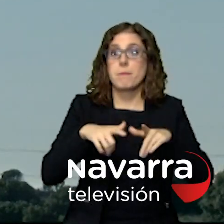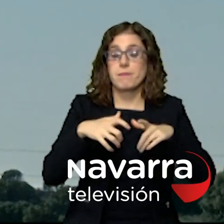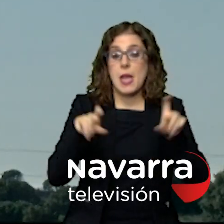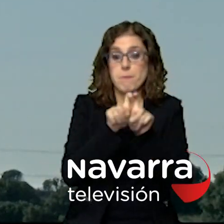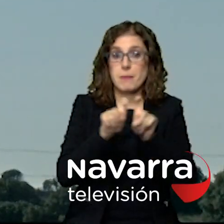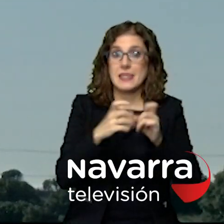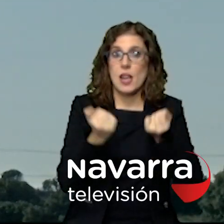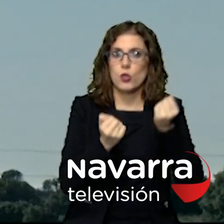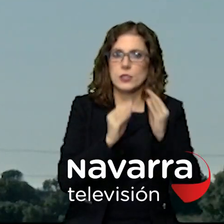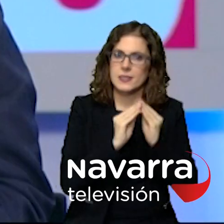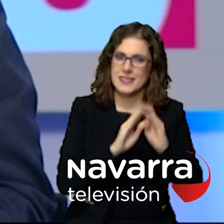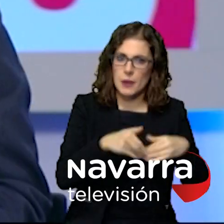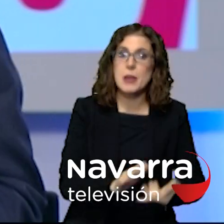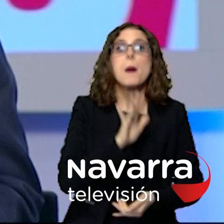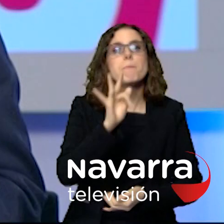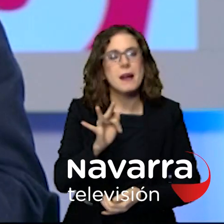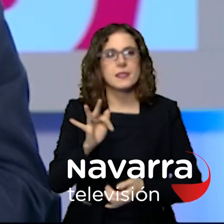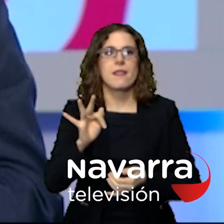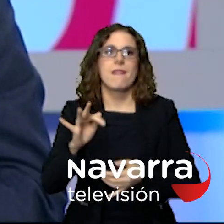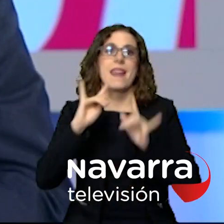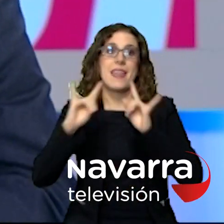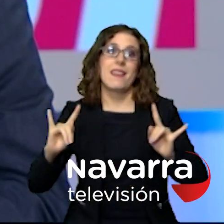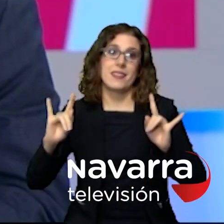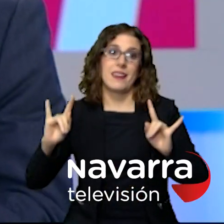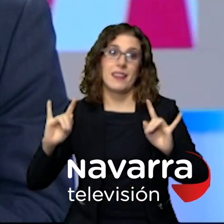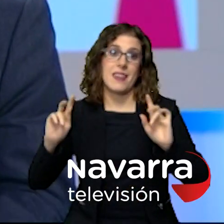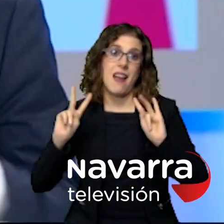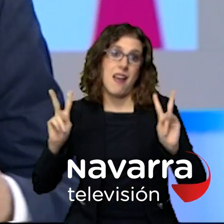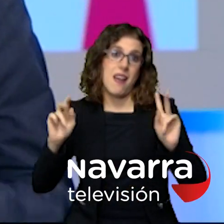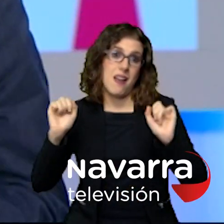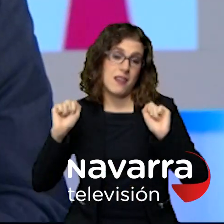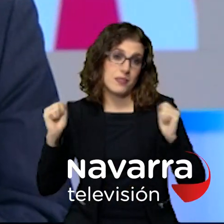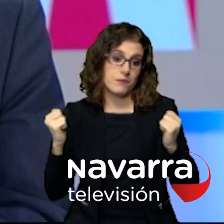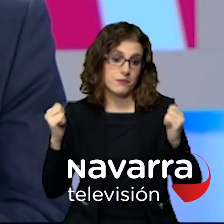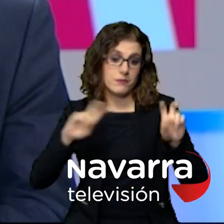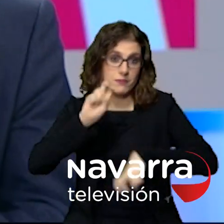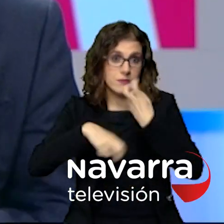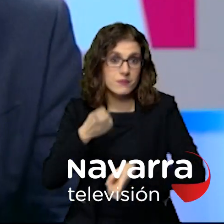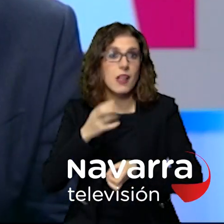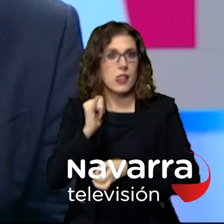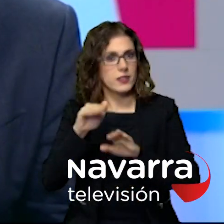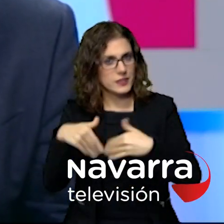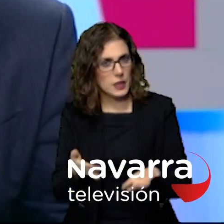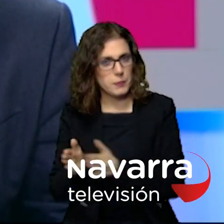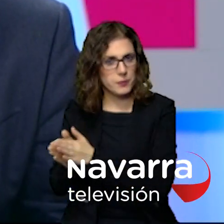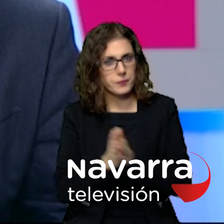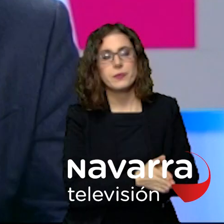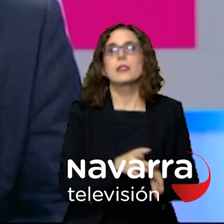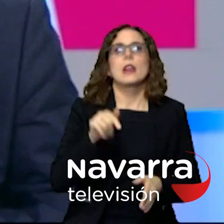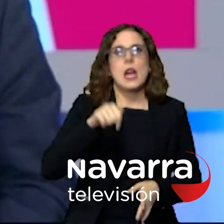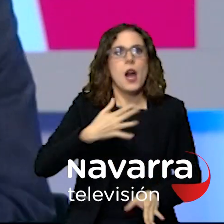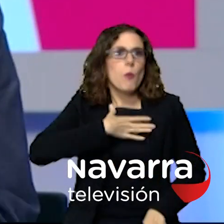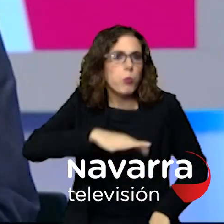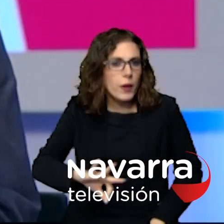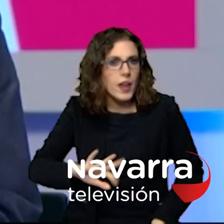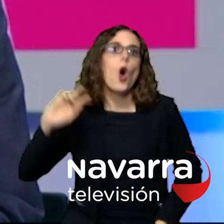implantación extranjera pero podría ser también un desarrollo endógeno. Podrían ser empresas navarras porque aquí al final Navarra siendo cuna como es de las energías renovables